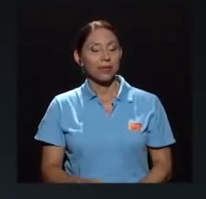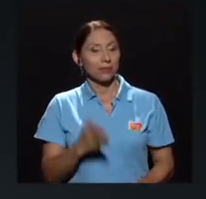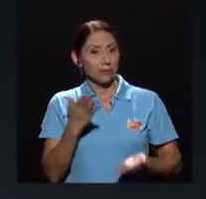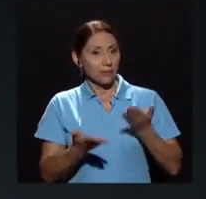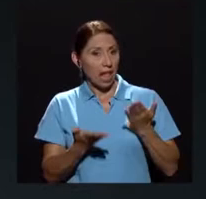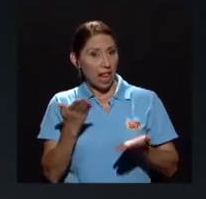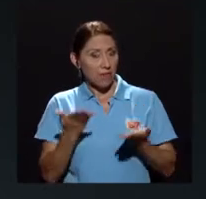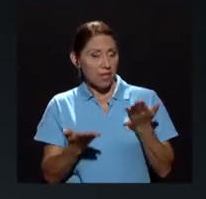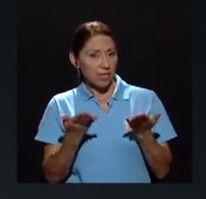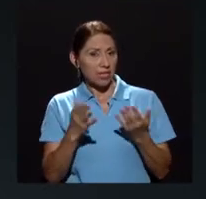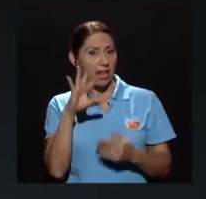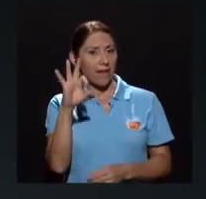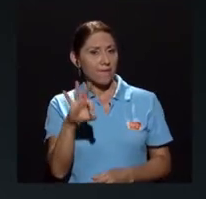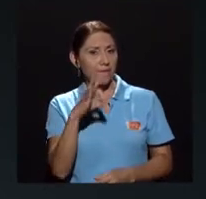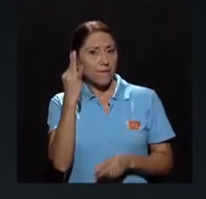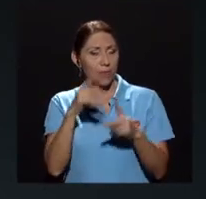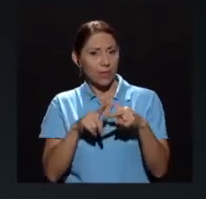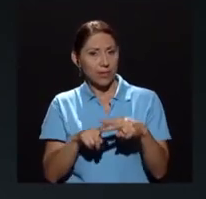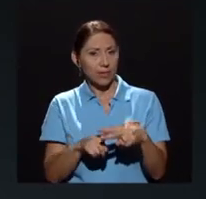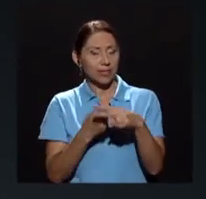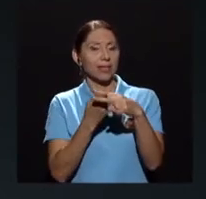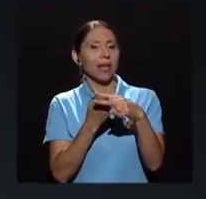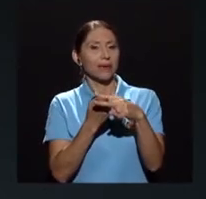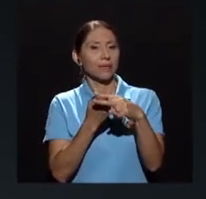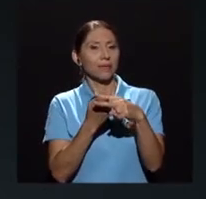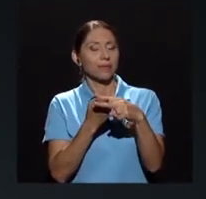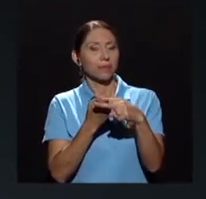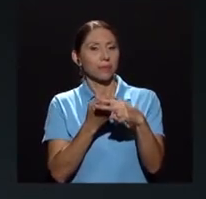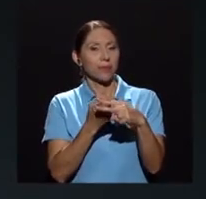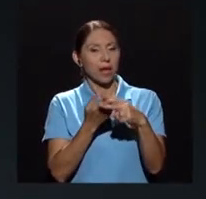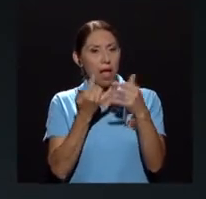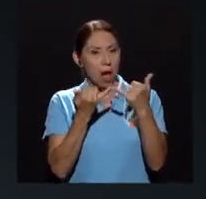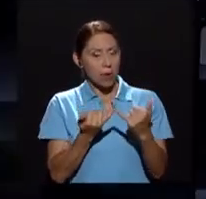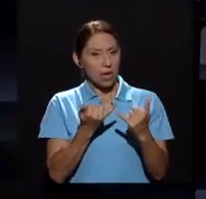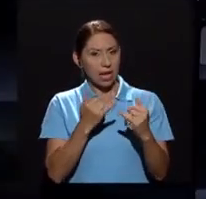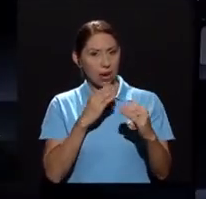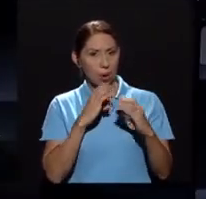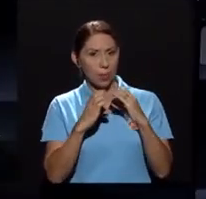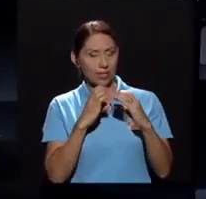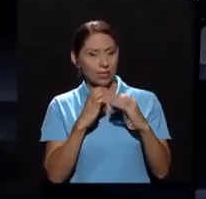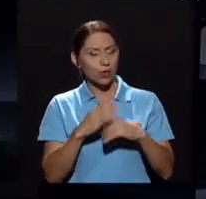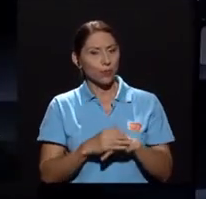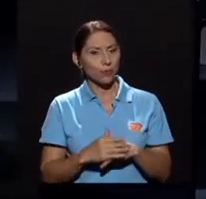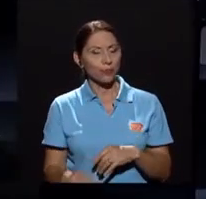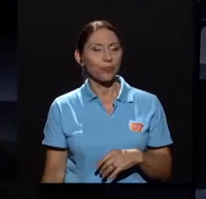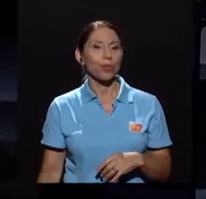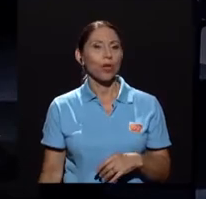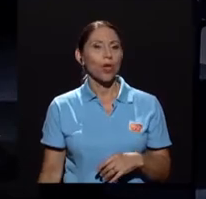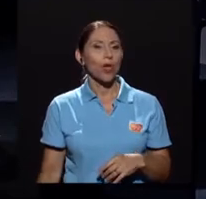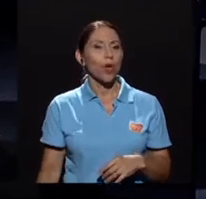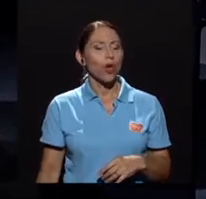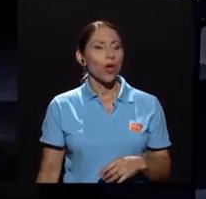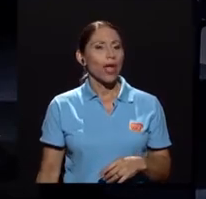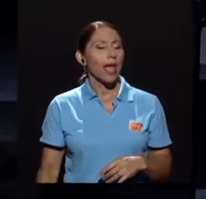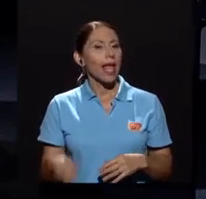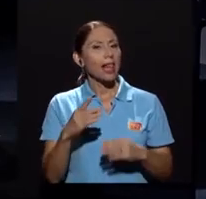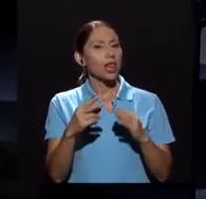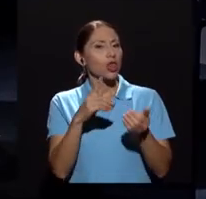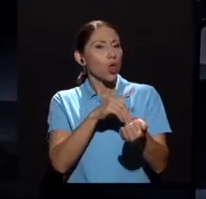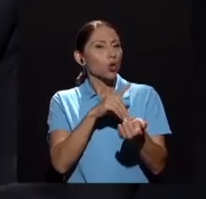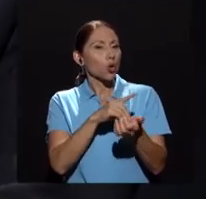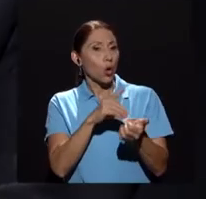la manera de iniciar el esquema es cuando el doctor salas y el doctor jaramillo se